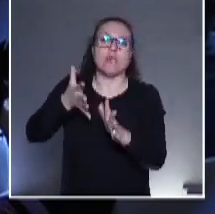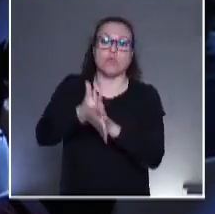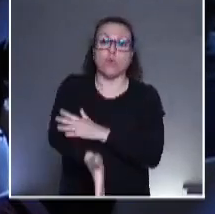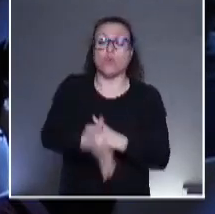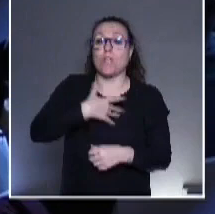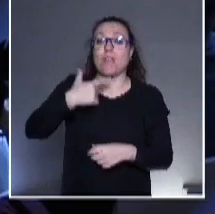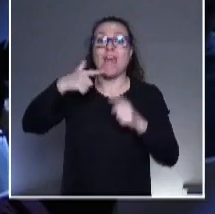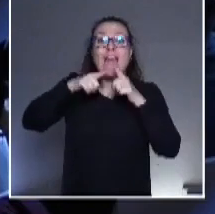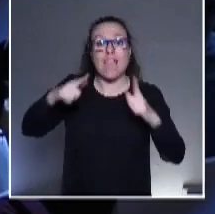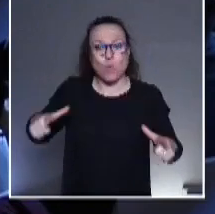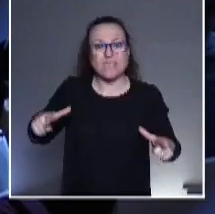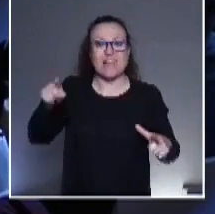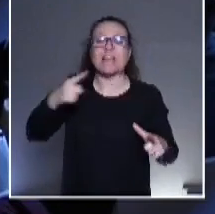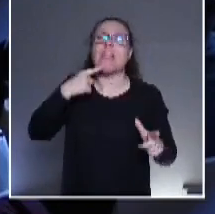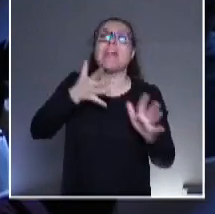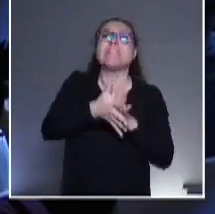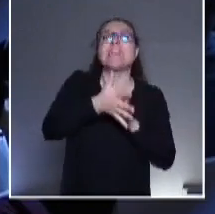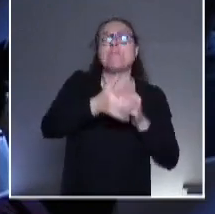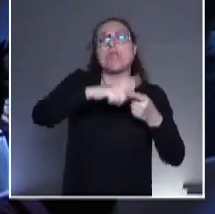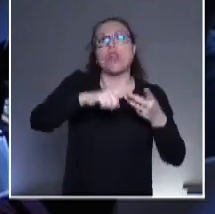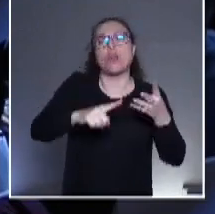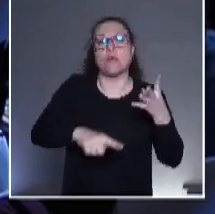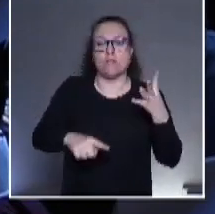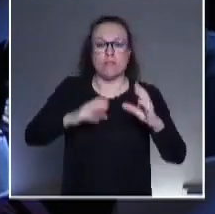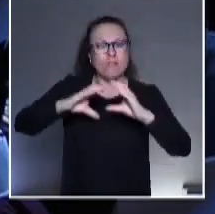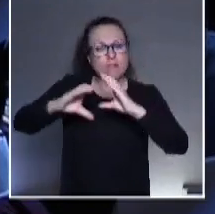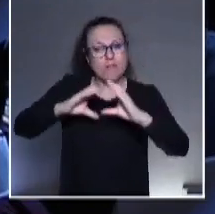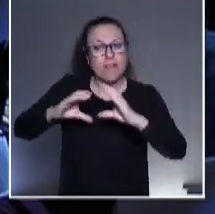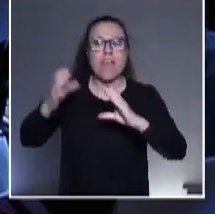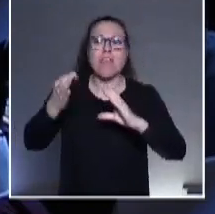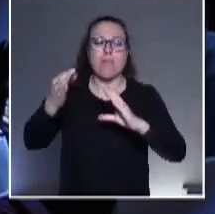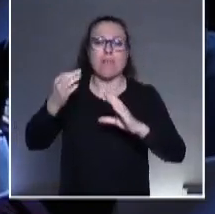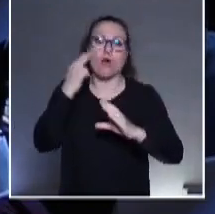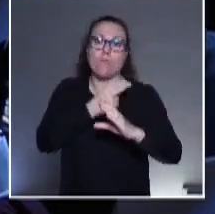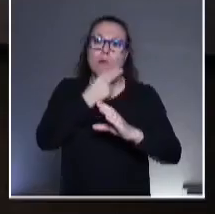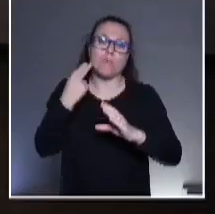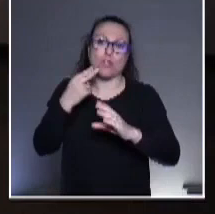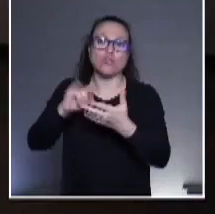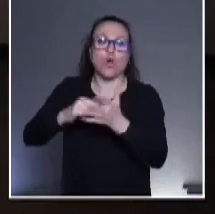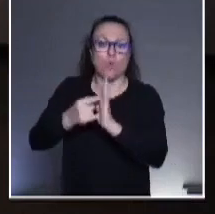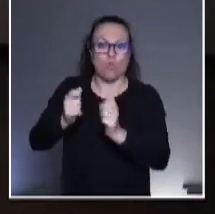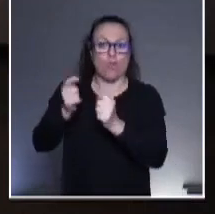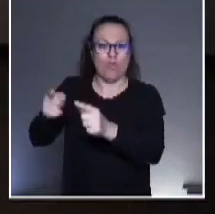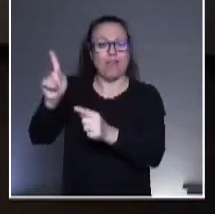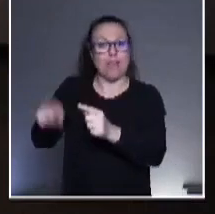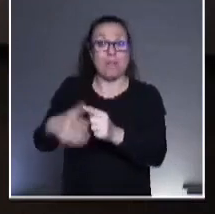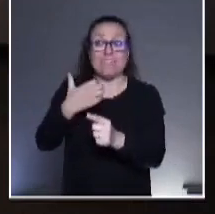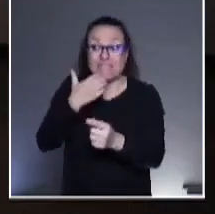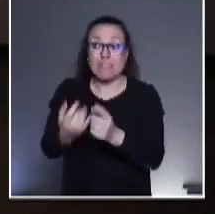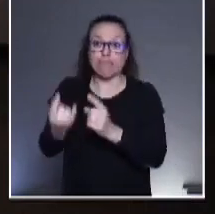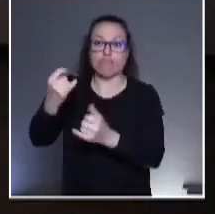los lingüistas, más allá de describir los fenómenos comunicativos, han de comprometerse con las soluciones cuando haya